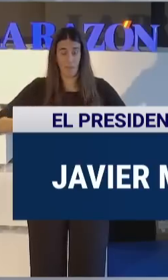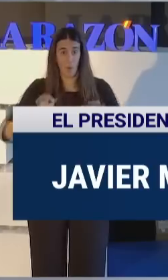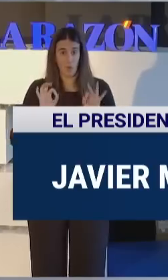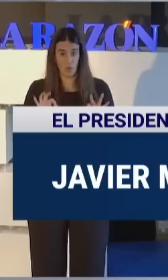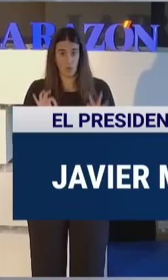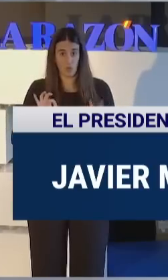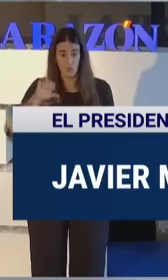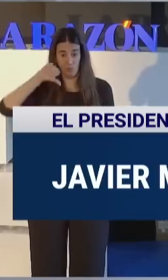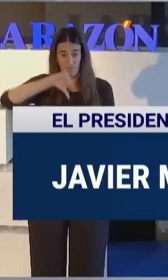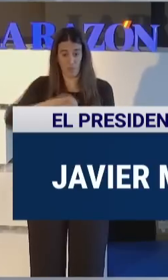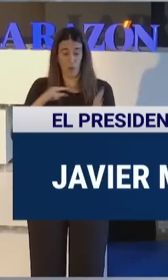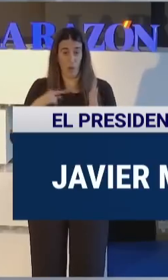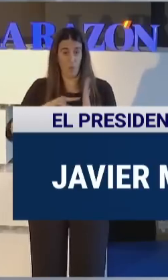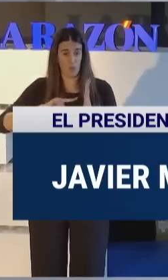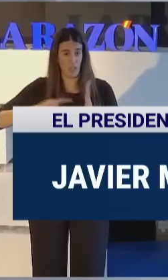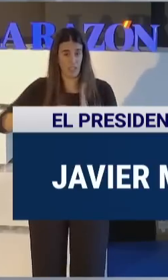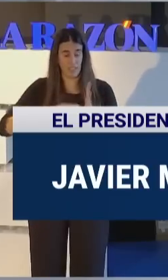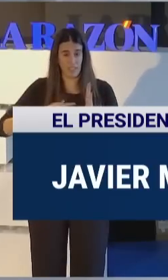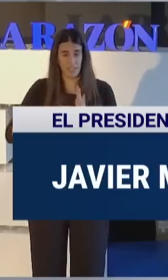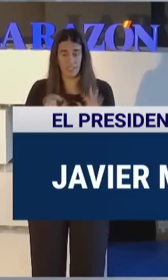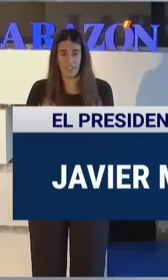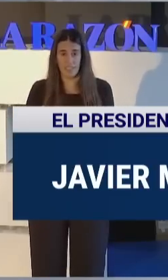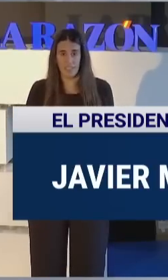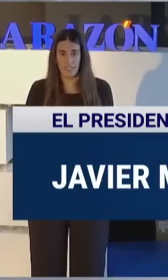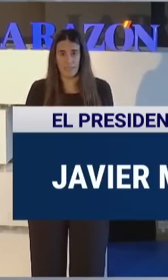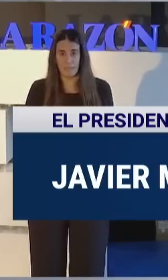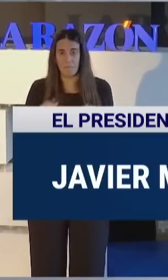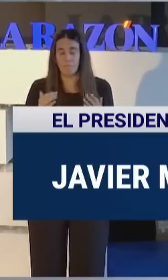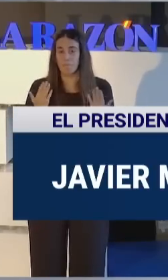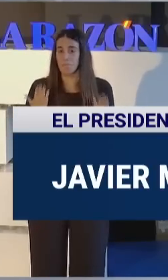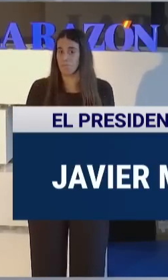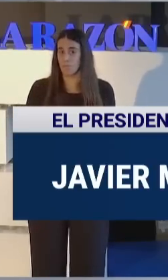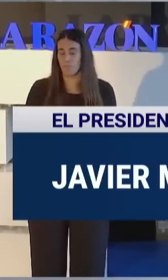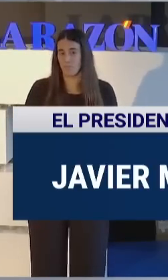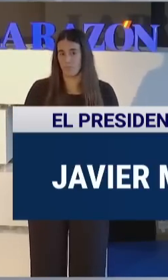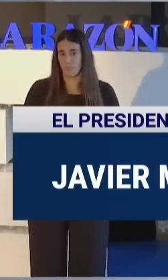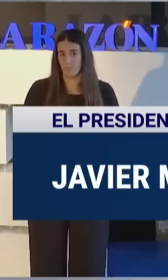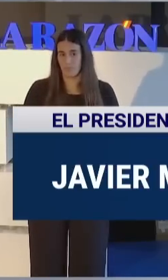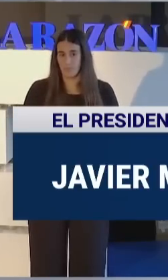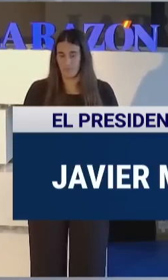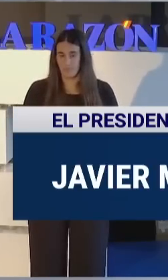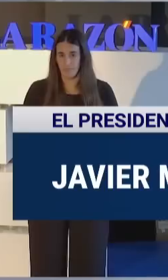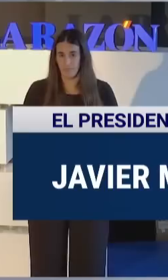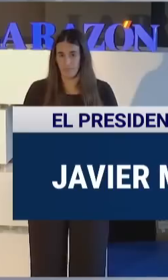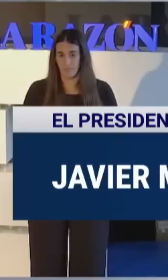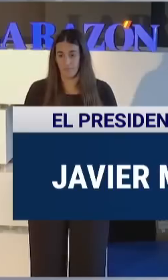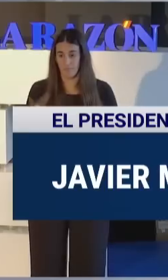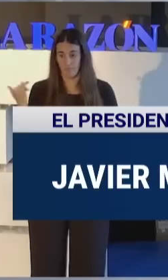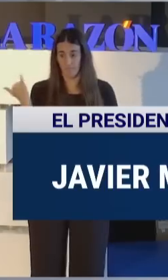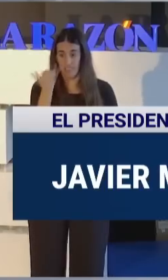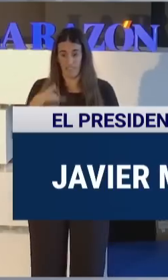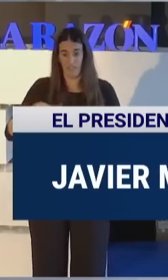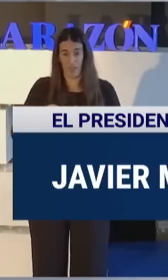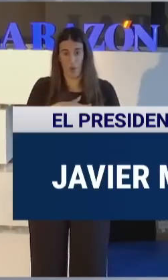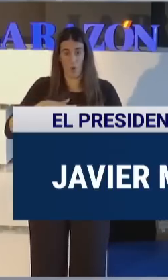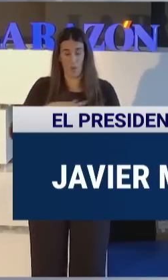autónoma de Buenos Aires, básicamente el jefe de gobierno de la Ciudad Autónoma